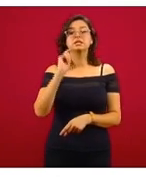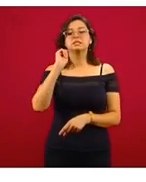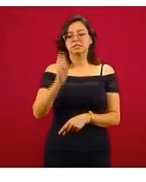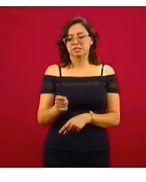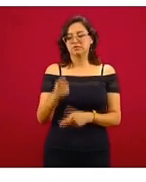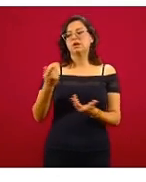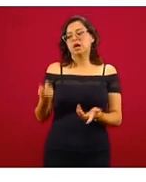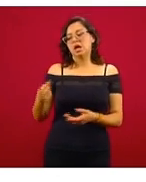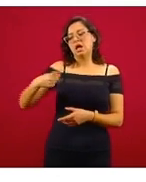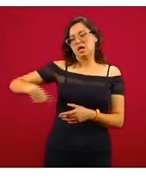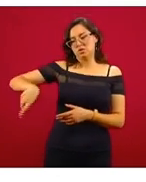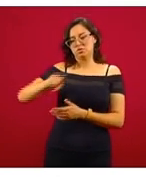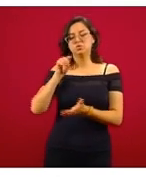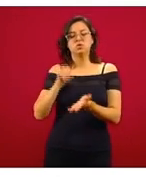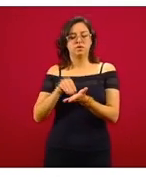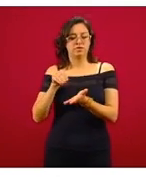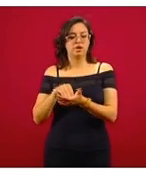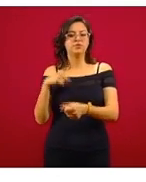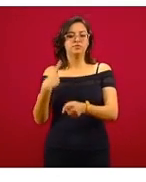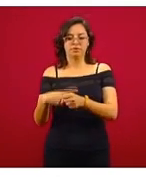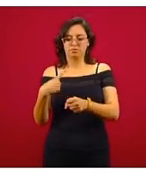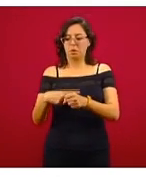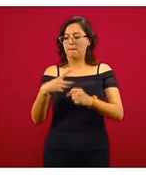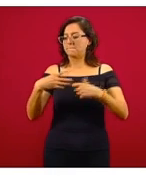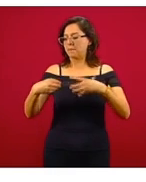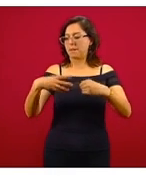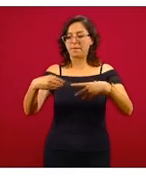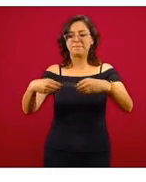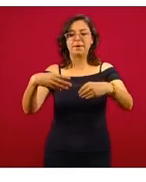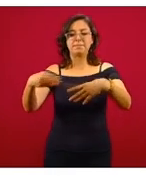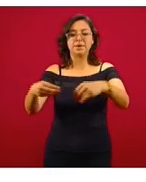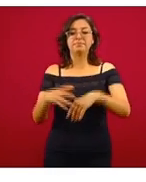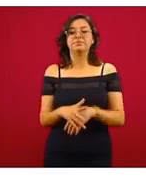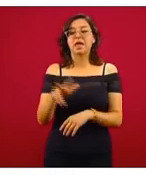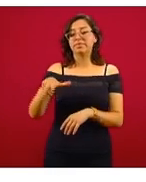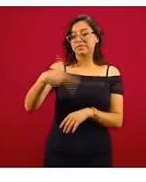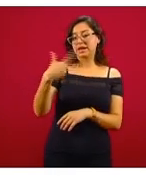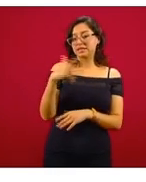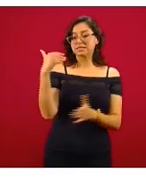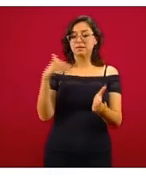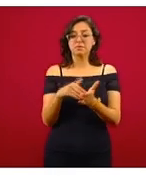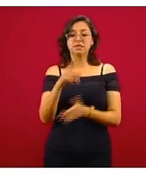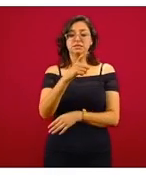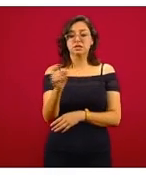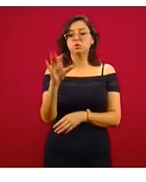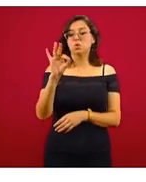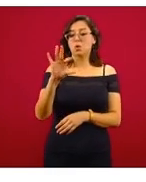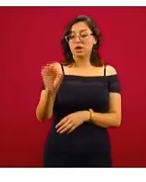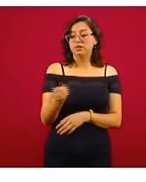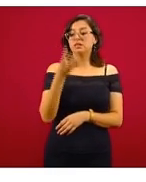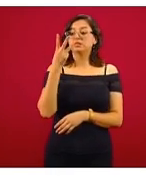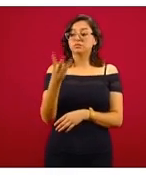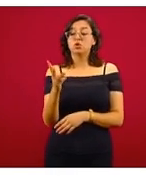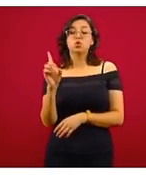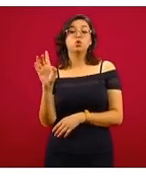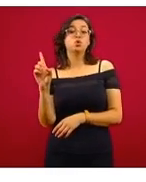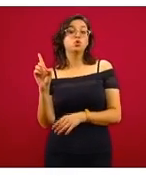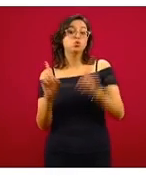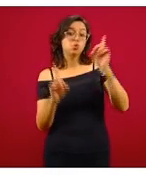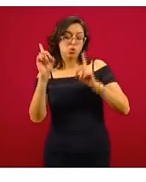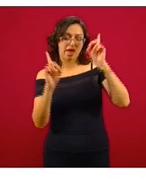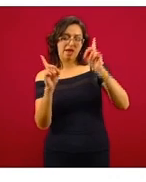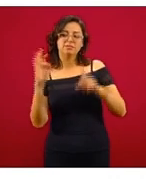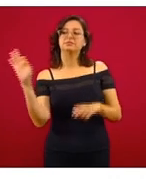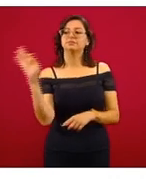la active cases, epidemia meaning the ones that activa have en showed México. symptoms during the Se dan past 143 casos que 14 todavía days. mantienen la clasificación de